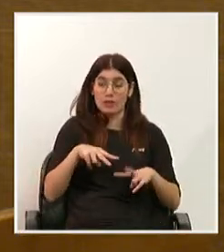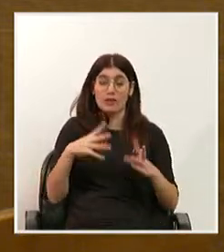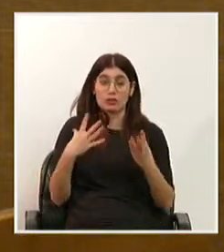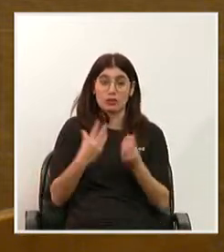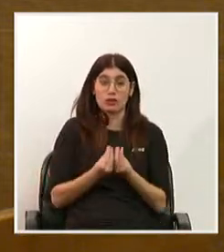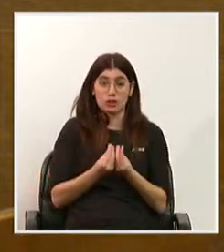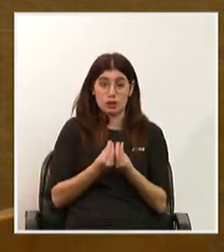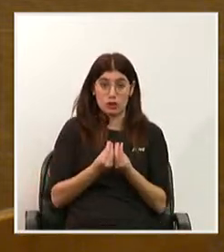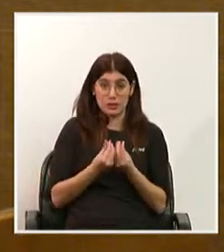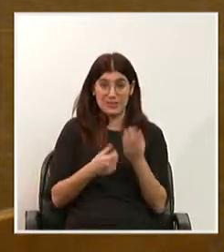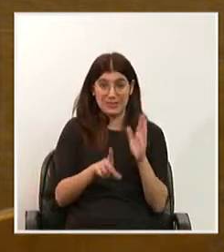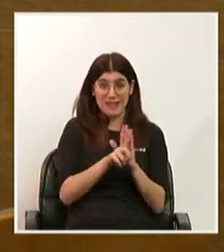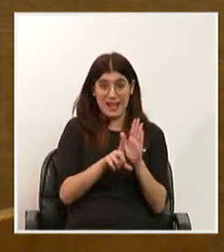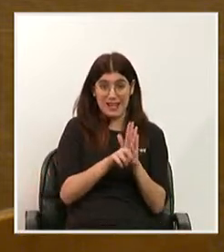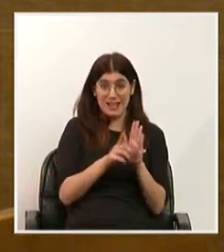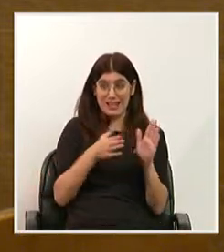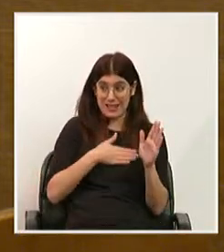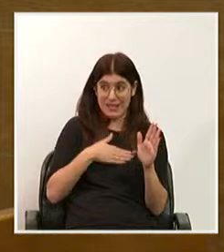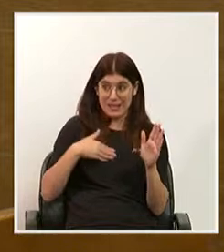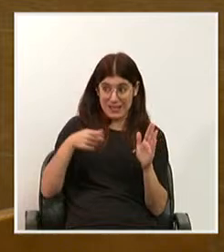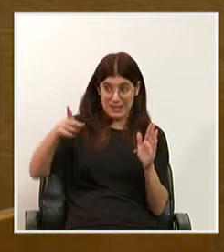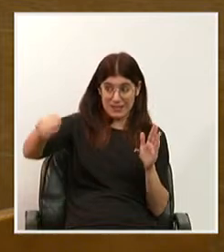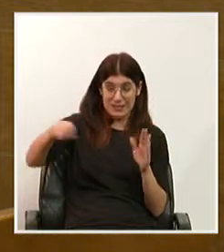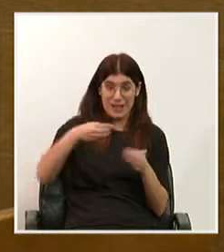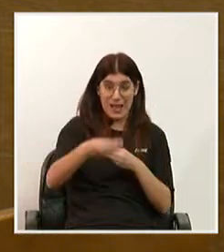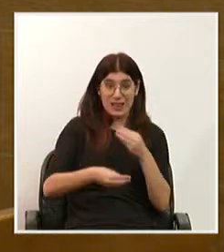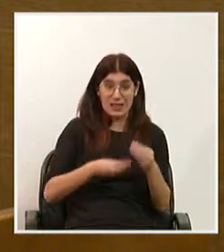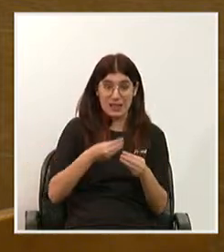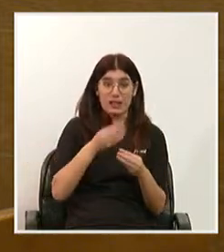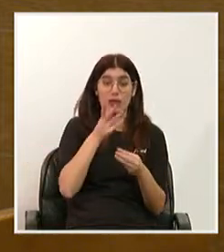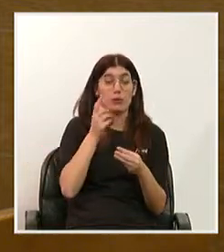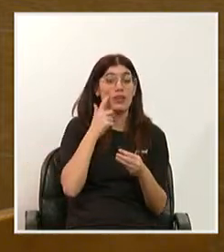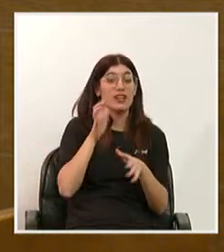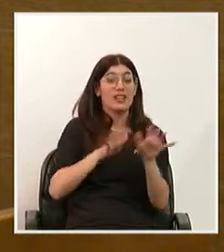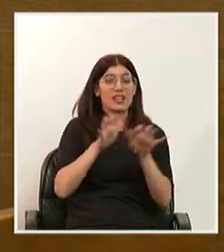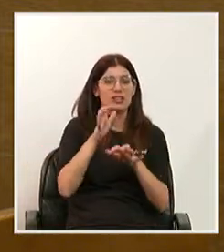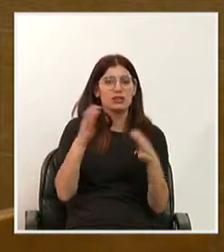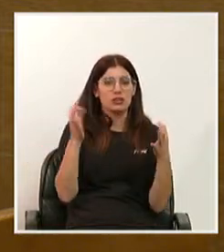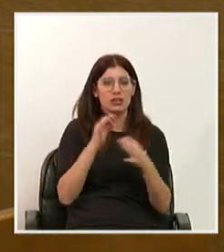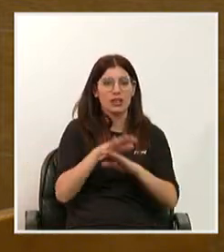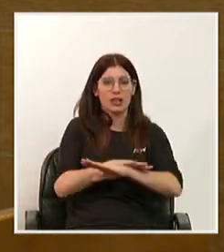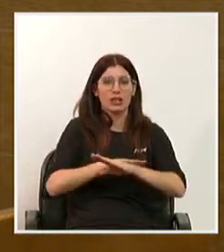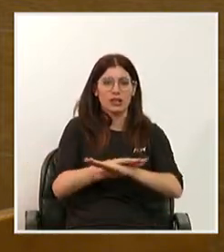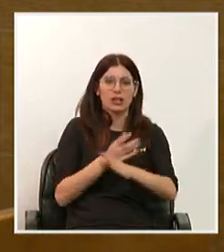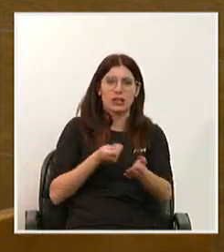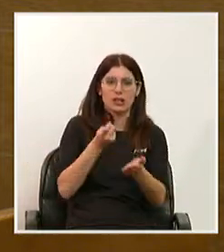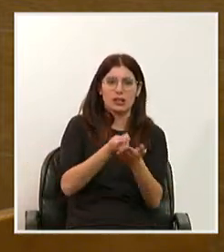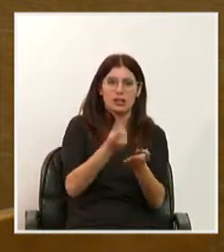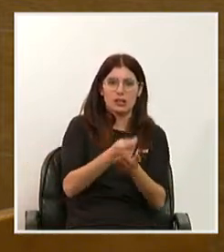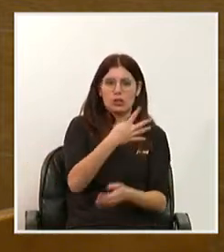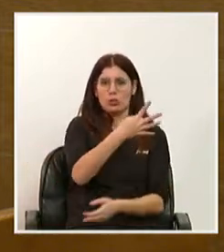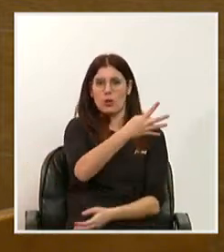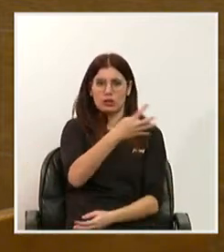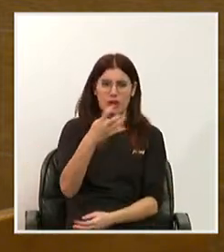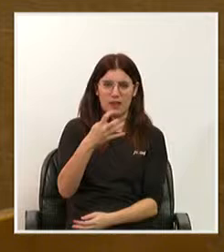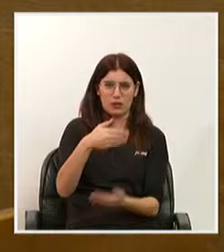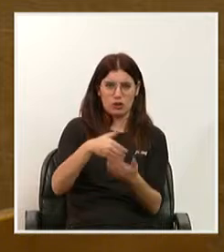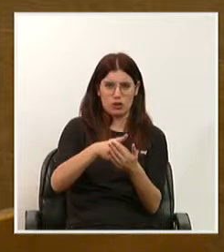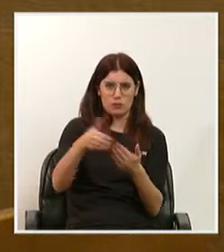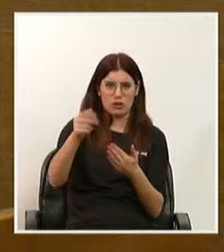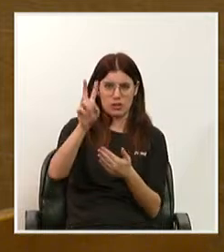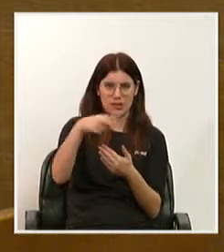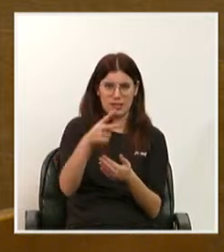hipotética aplicación de la ley que quería imponer el botanic se corría el riesgo de que el consil se enfrentara al pago de más de 400 millones de